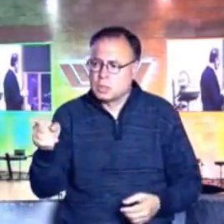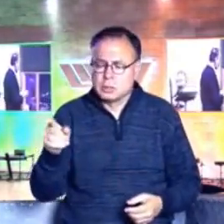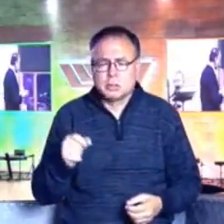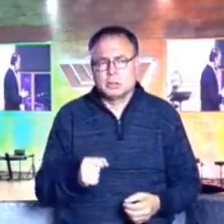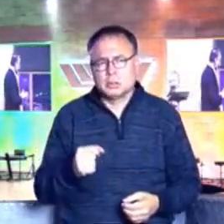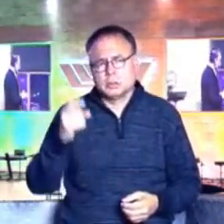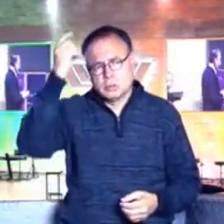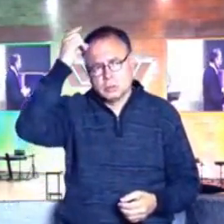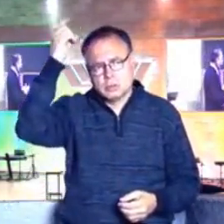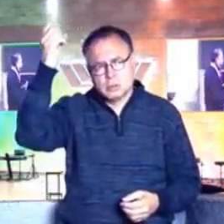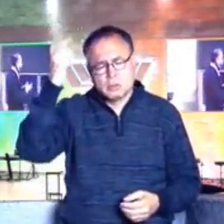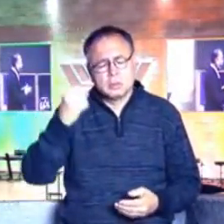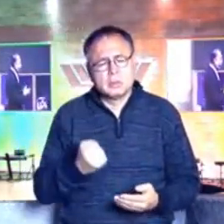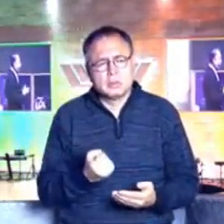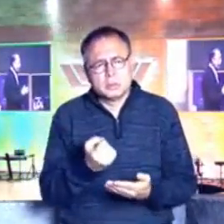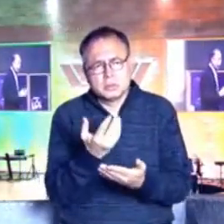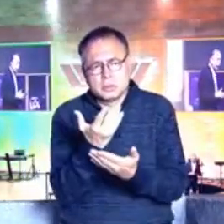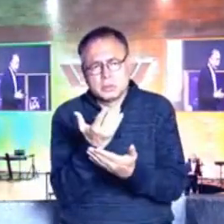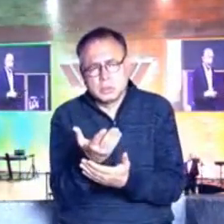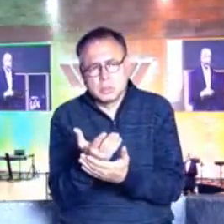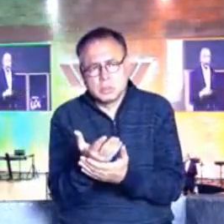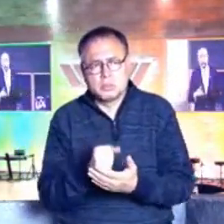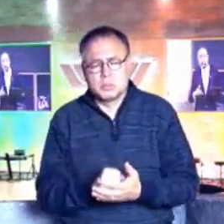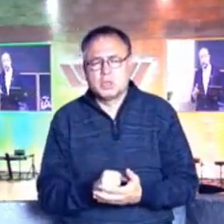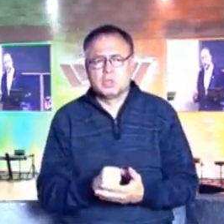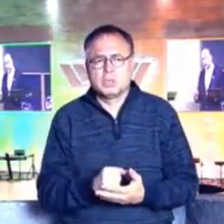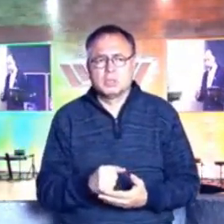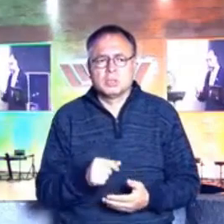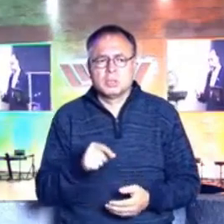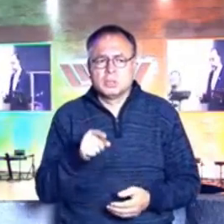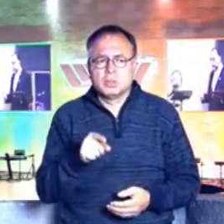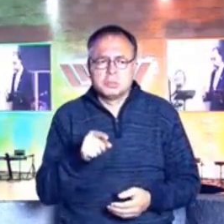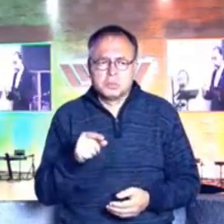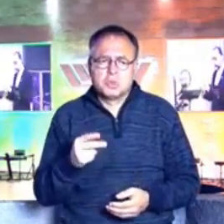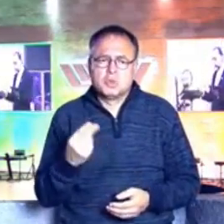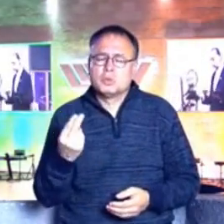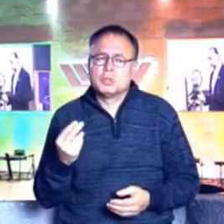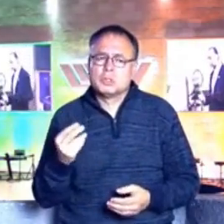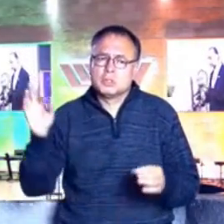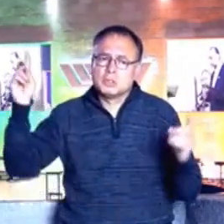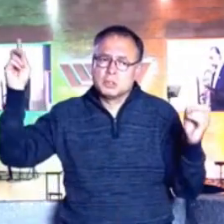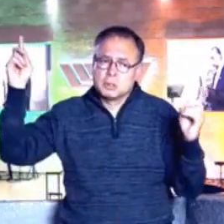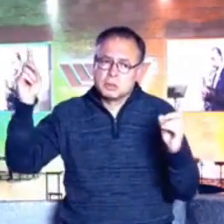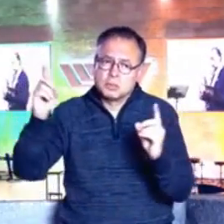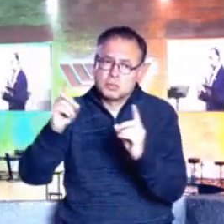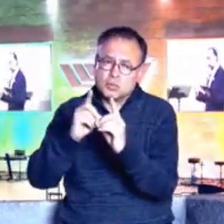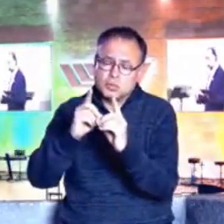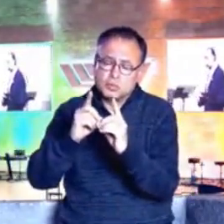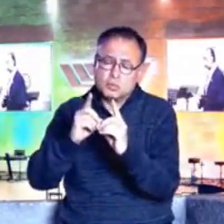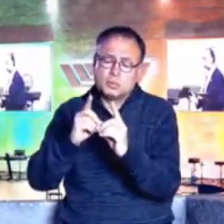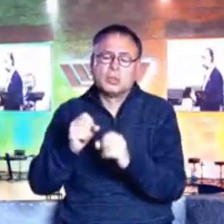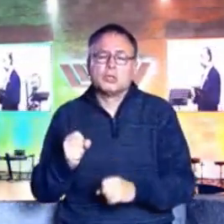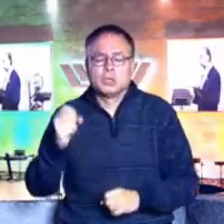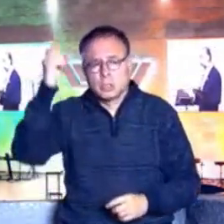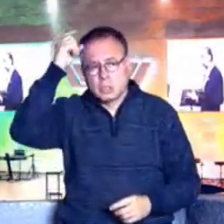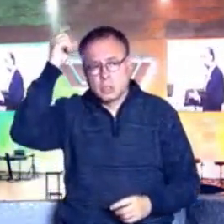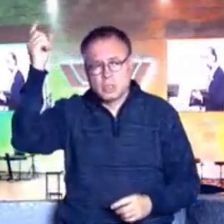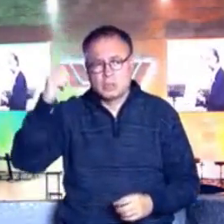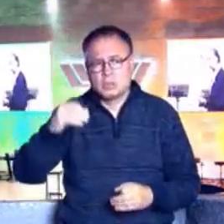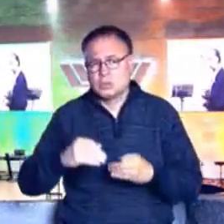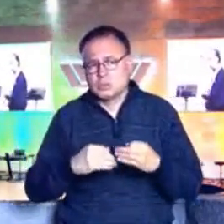rato quieres hacer socio a Dios en tu vida en tu trabajo en tu economía en tus negocios en tus